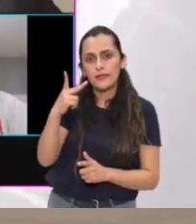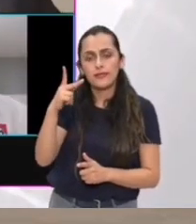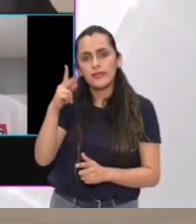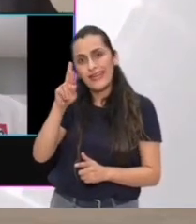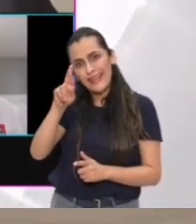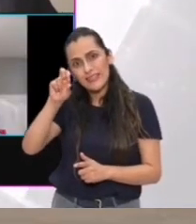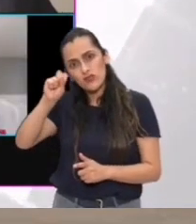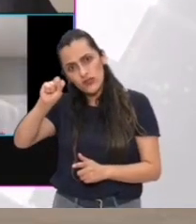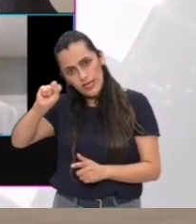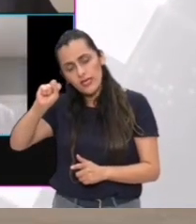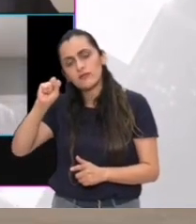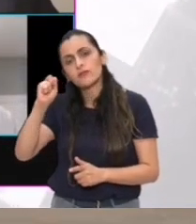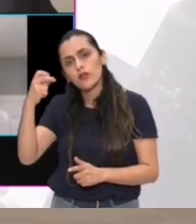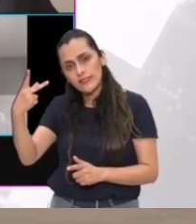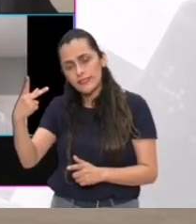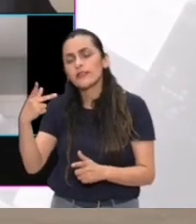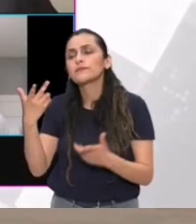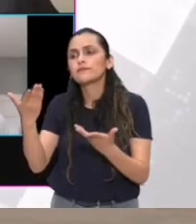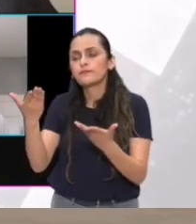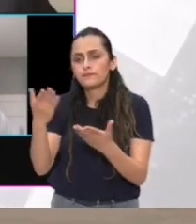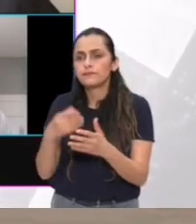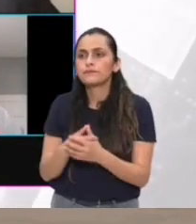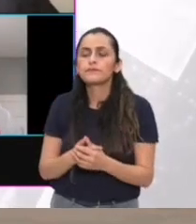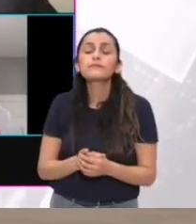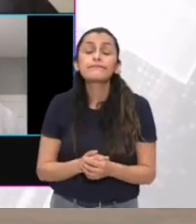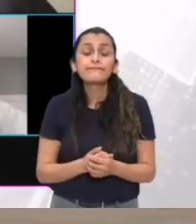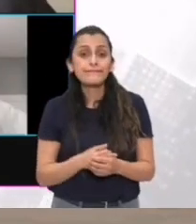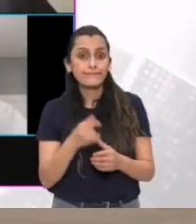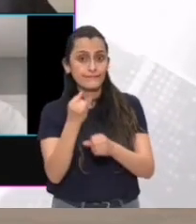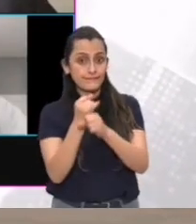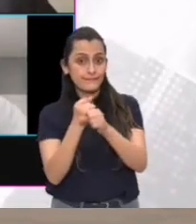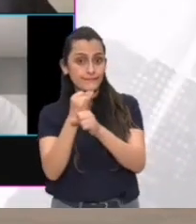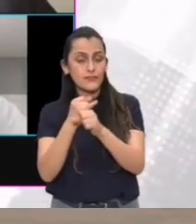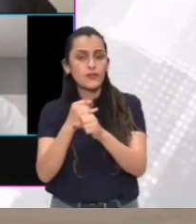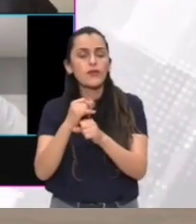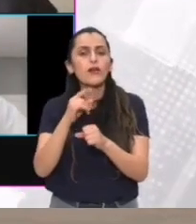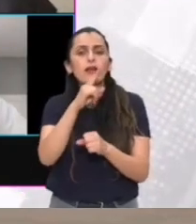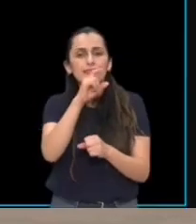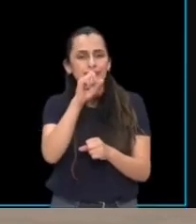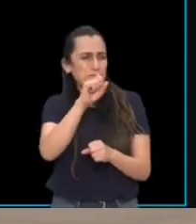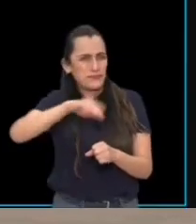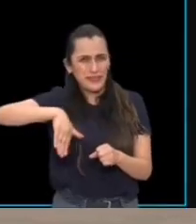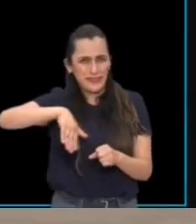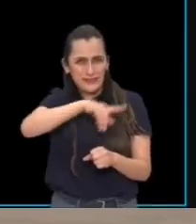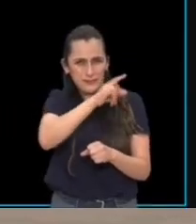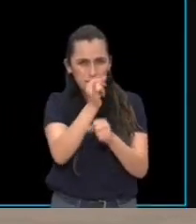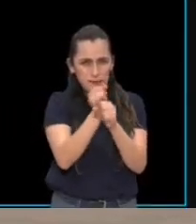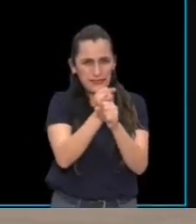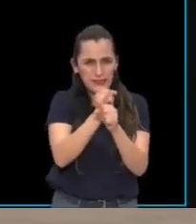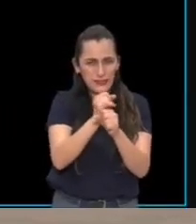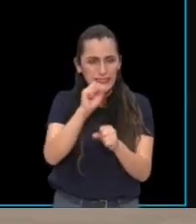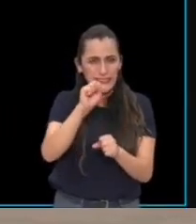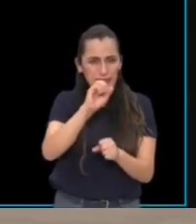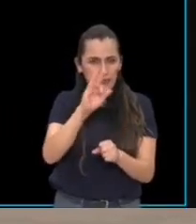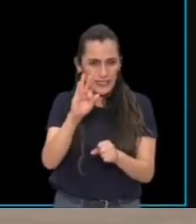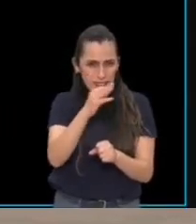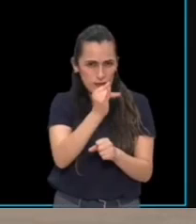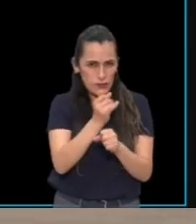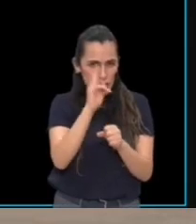Muchas gracias. Pues sí, retomo este estudio del Instituto para la Ciencia de la Salud Global de la Universidad de San Francisco que comentan, en el que comenta